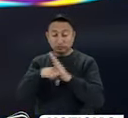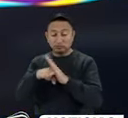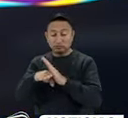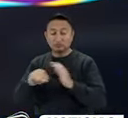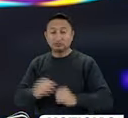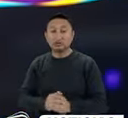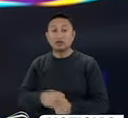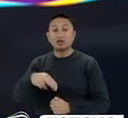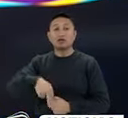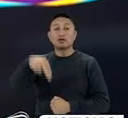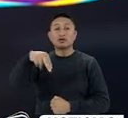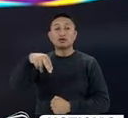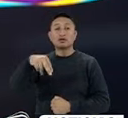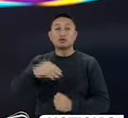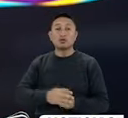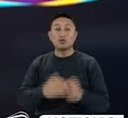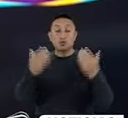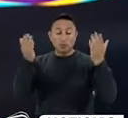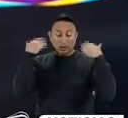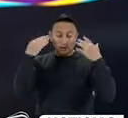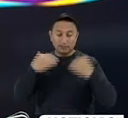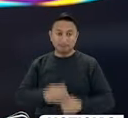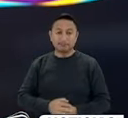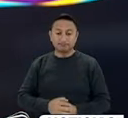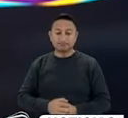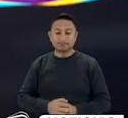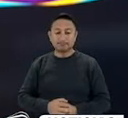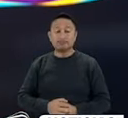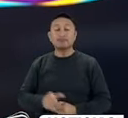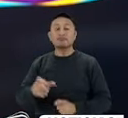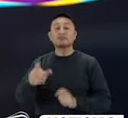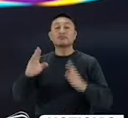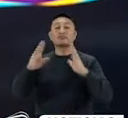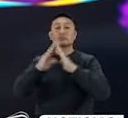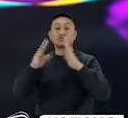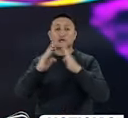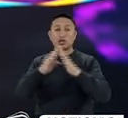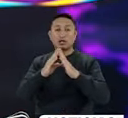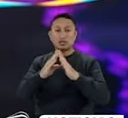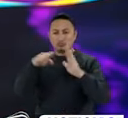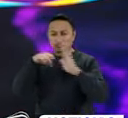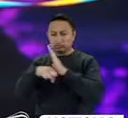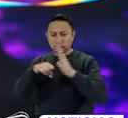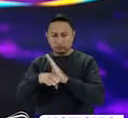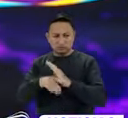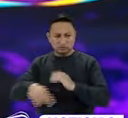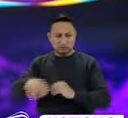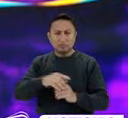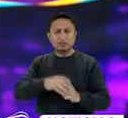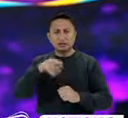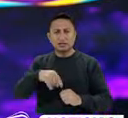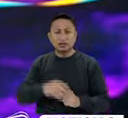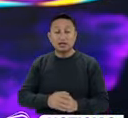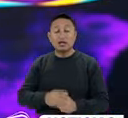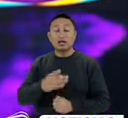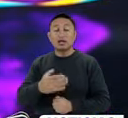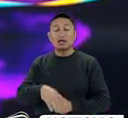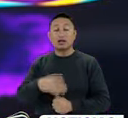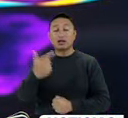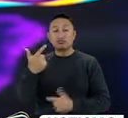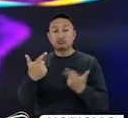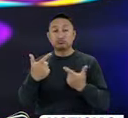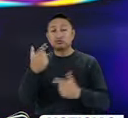desarrollado en el noroeste de la ciudad de Guayaquil. Varios de los domicilios intervenidos eran utilizados para almacenar